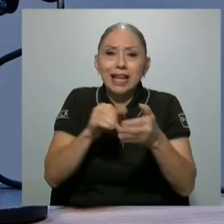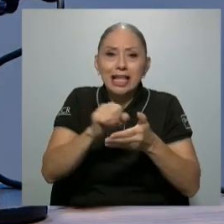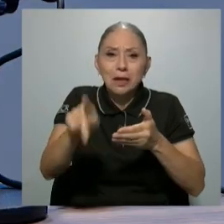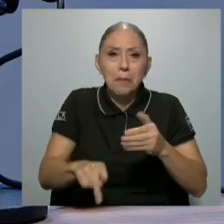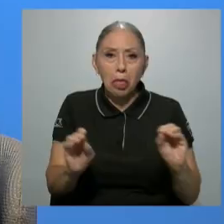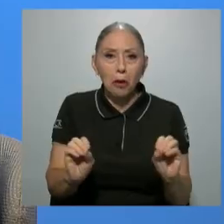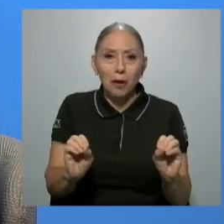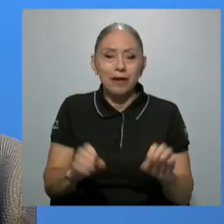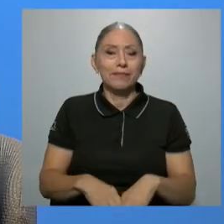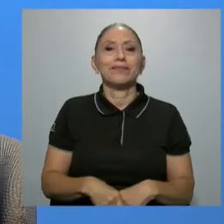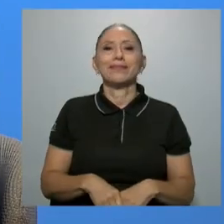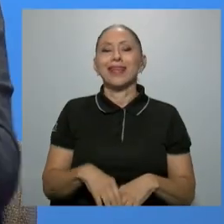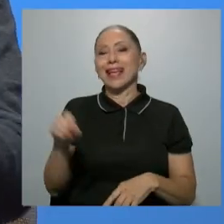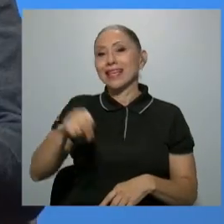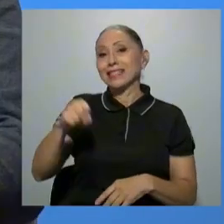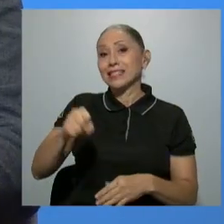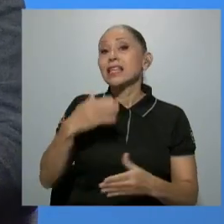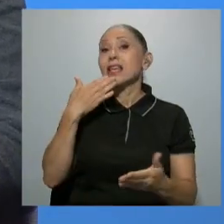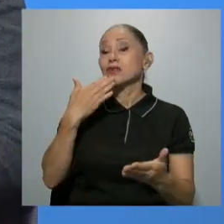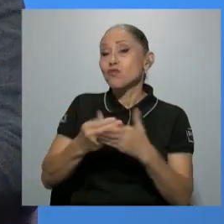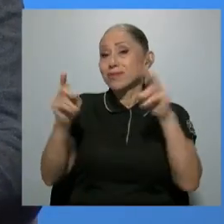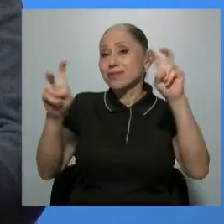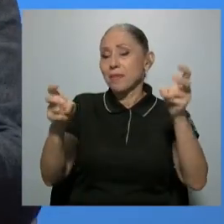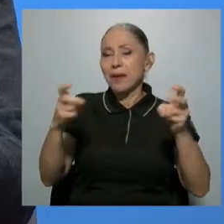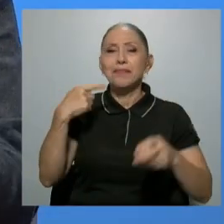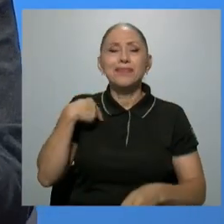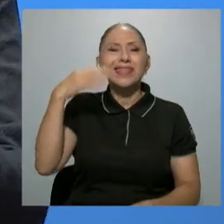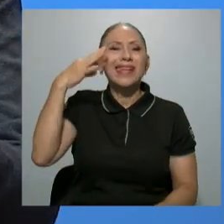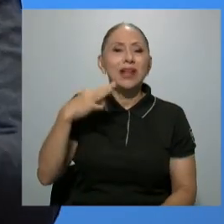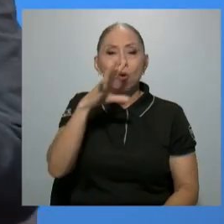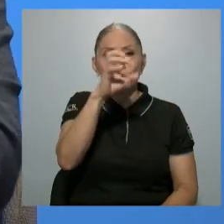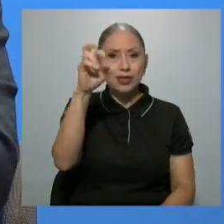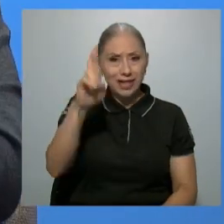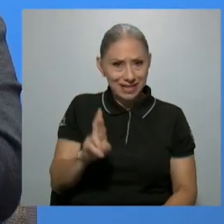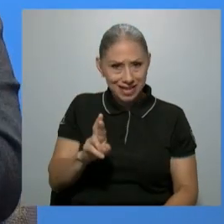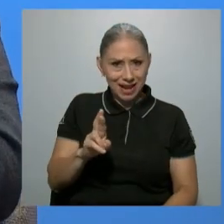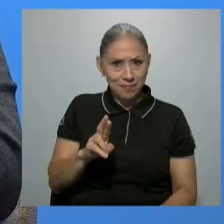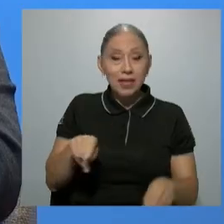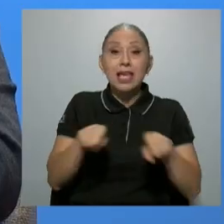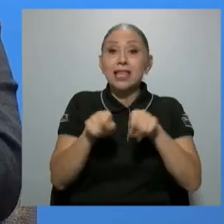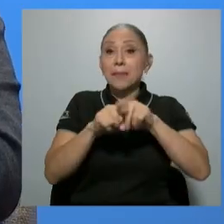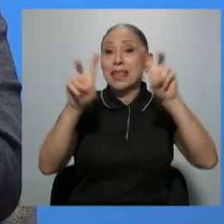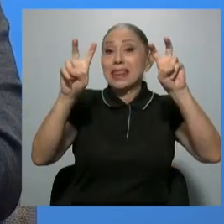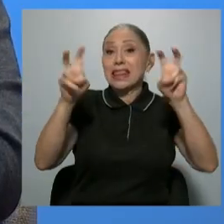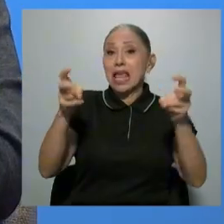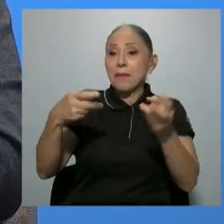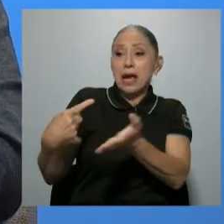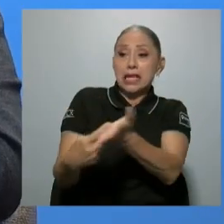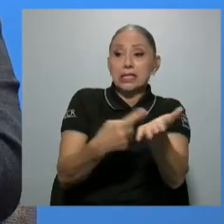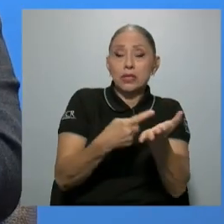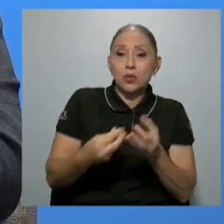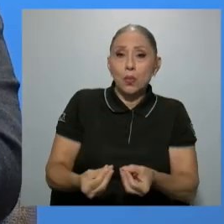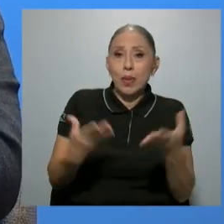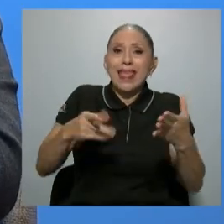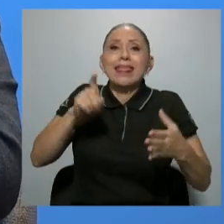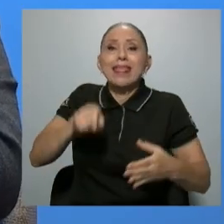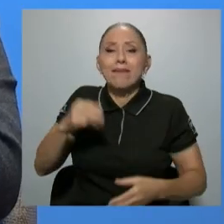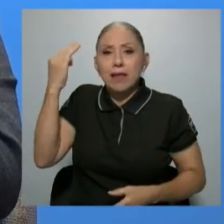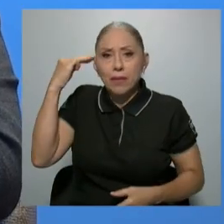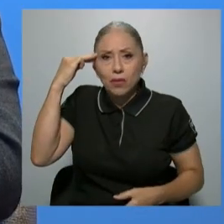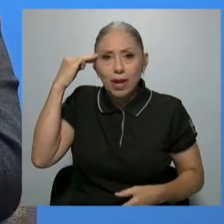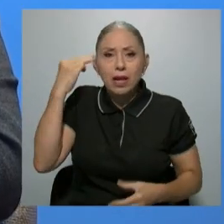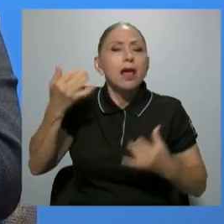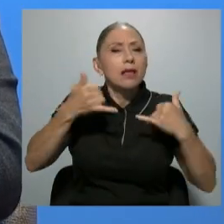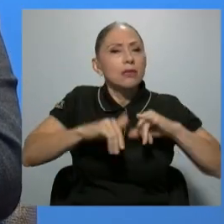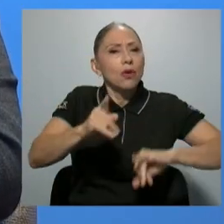es. Bueno, ese es un muy buen punto. Yo creo que en eso Costa Rica y nuestra discusión pública debería un poco madurar. Me da la sensación. Todavía somos